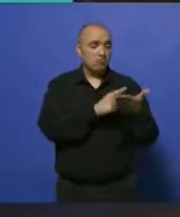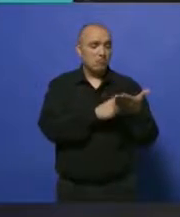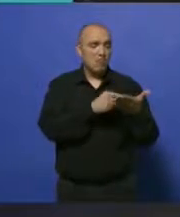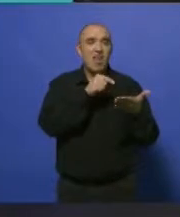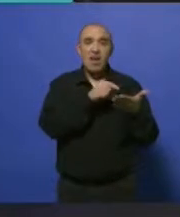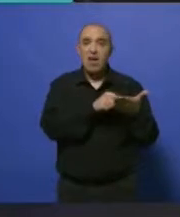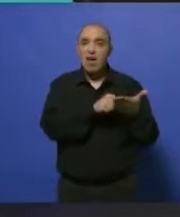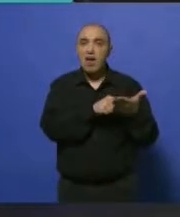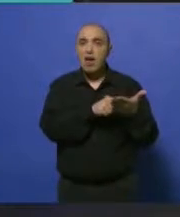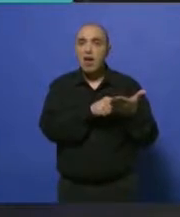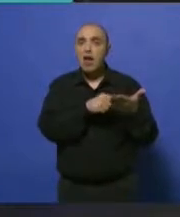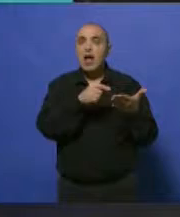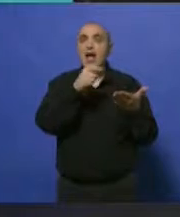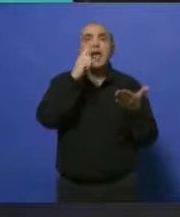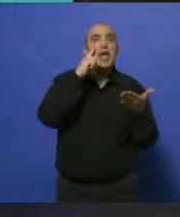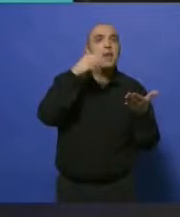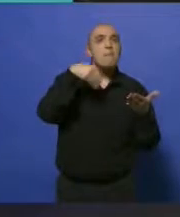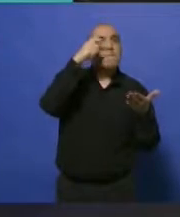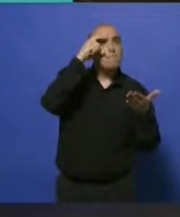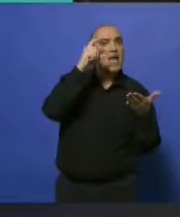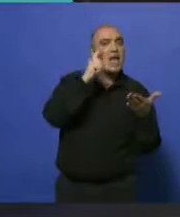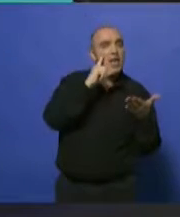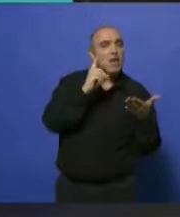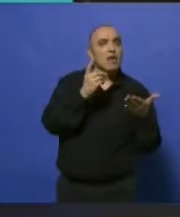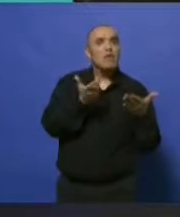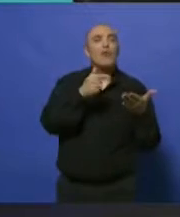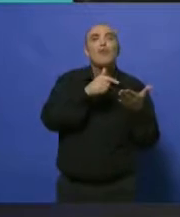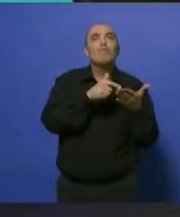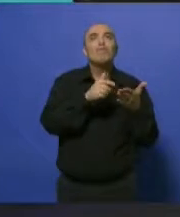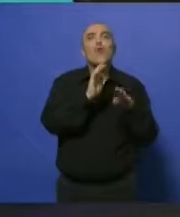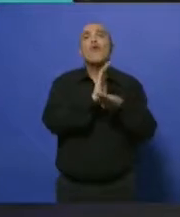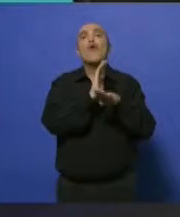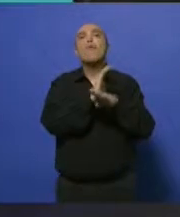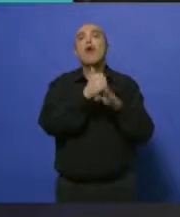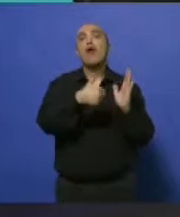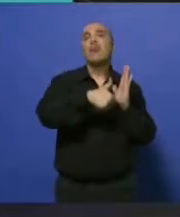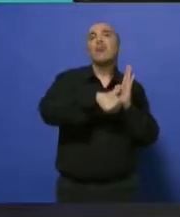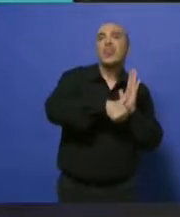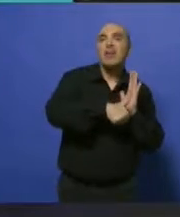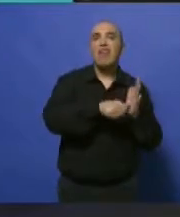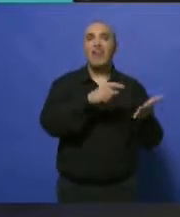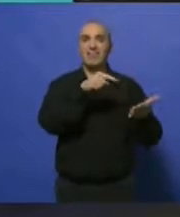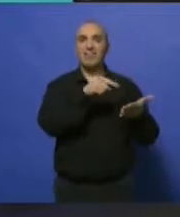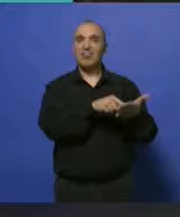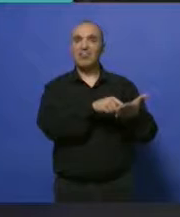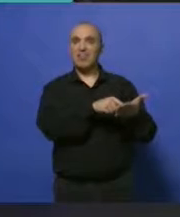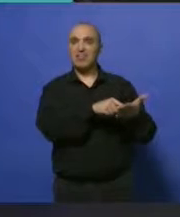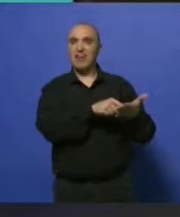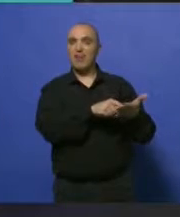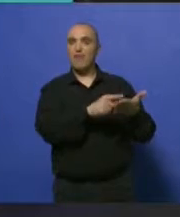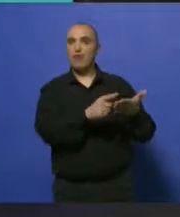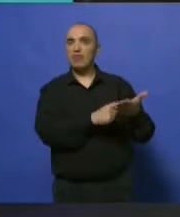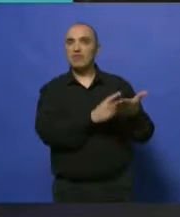o nuevos en realidad para sumar al lenguaje. Es una especie de número de documento, es un número de identificación de cada celular. Lo que se hace a través de esta